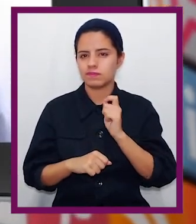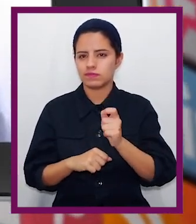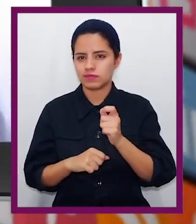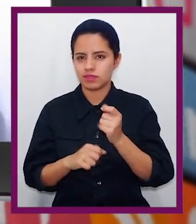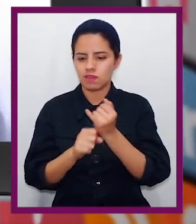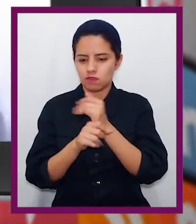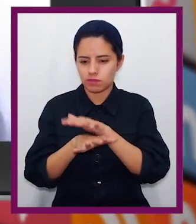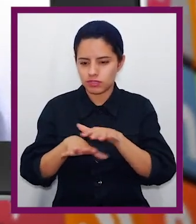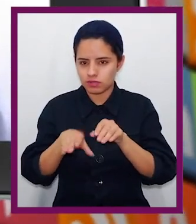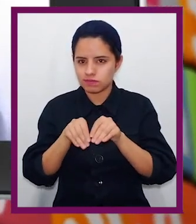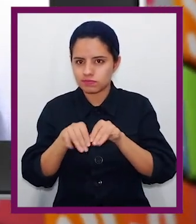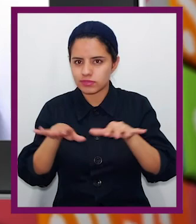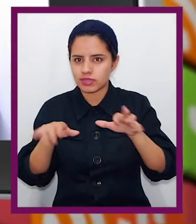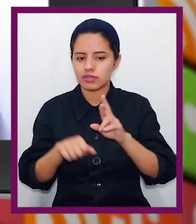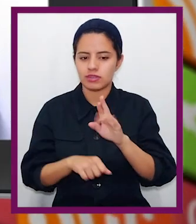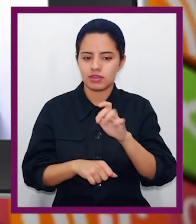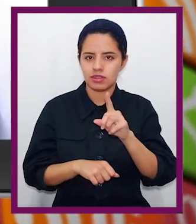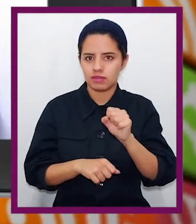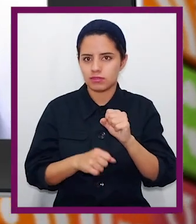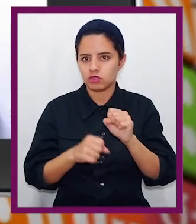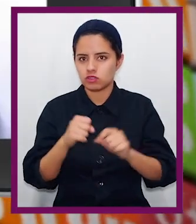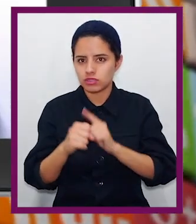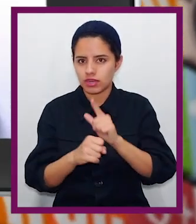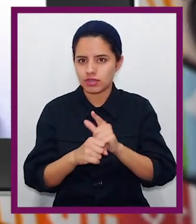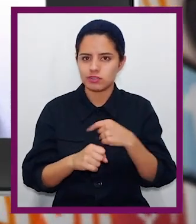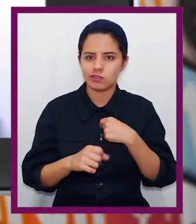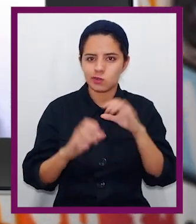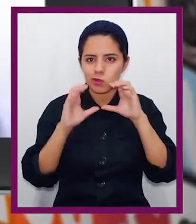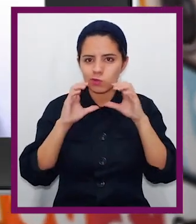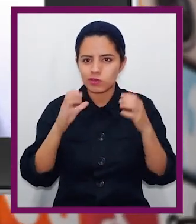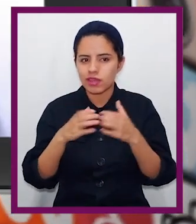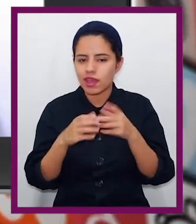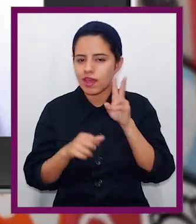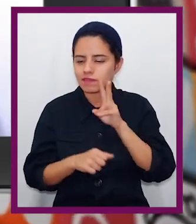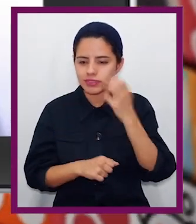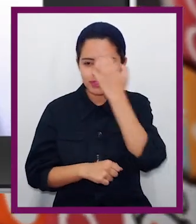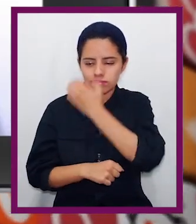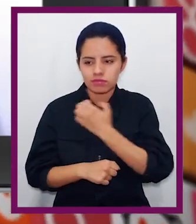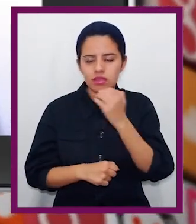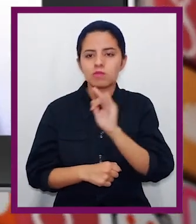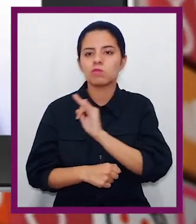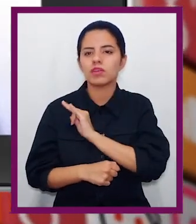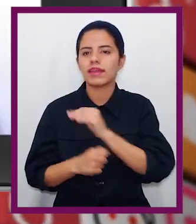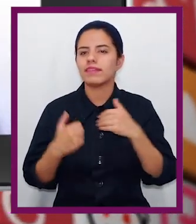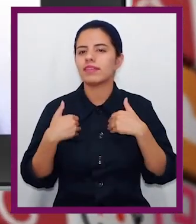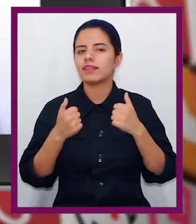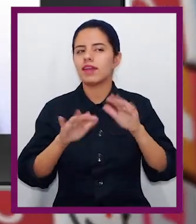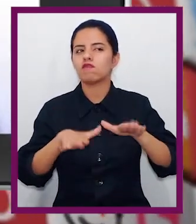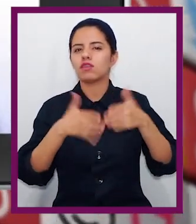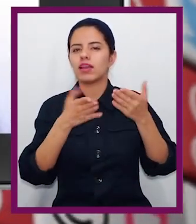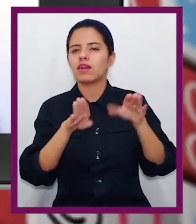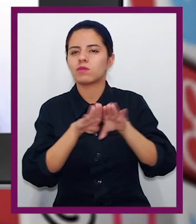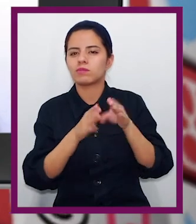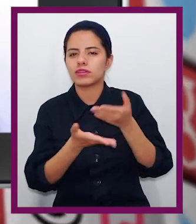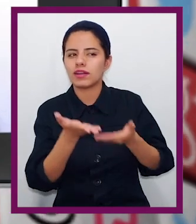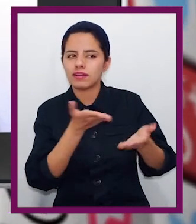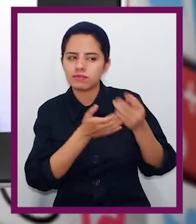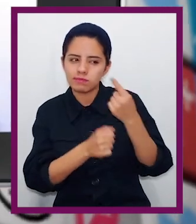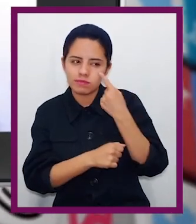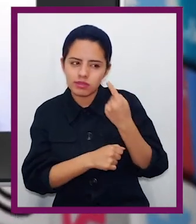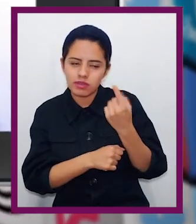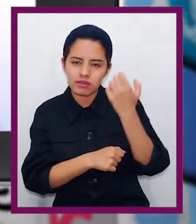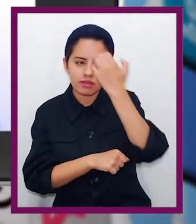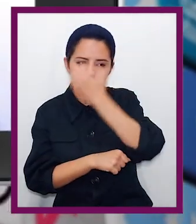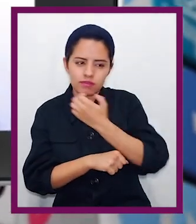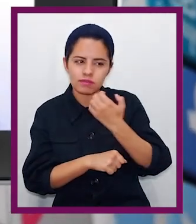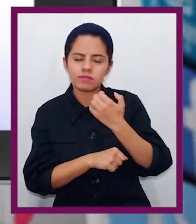para redes sociales y de ahí manejando comunidades. Me encanta mi trabajo porque me permite entender un poco más de lo que está ocurriendo en el mundo y a